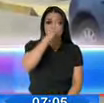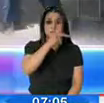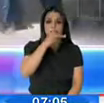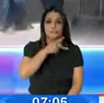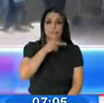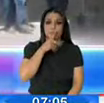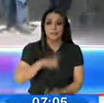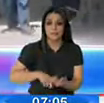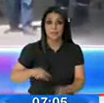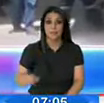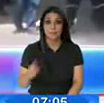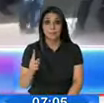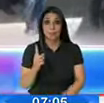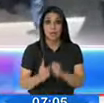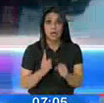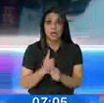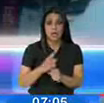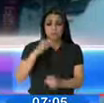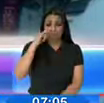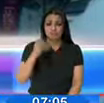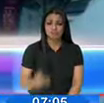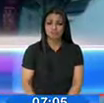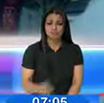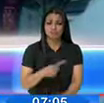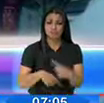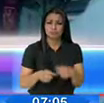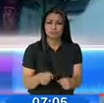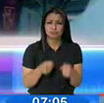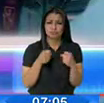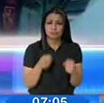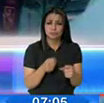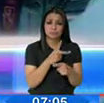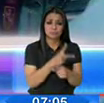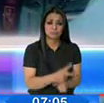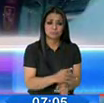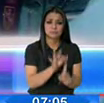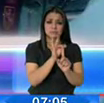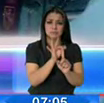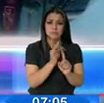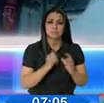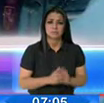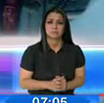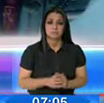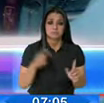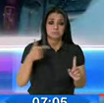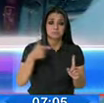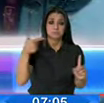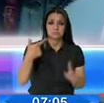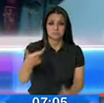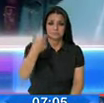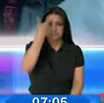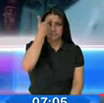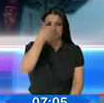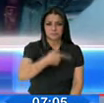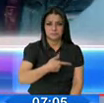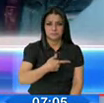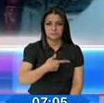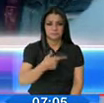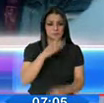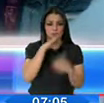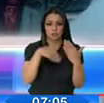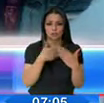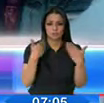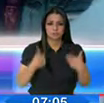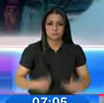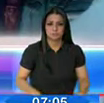de 1 año continúa en estado crítico. Tenemos 3 impactos, uno que a nivel frontal, que afectó todo el hueso frontal